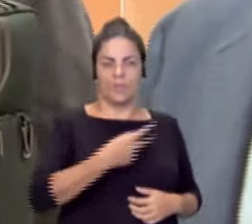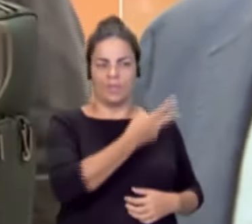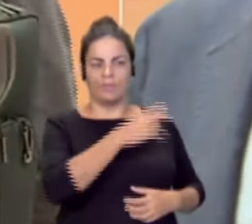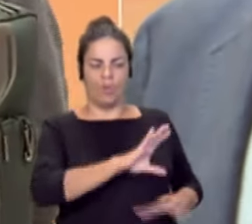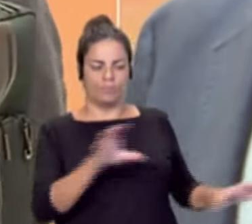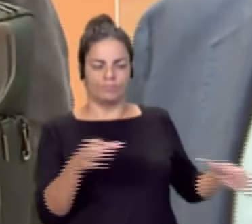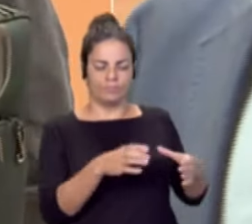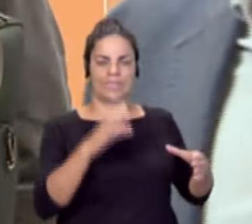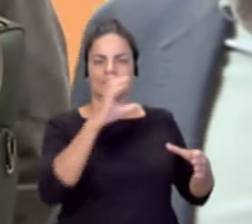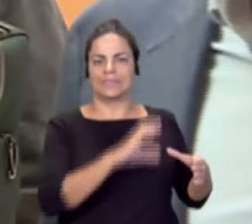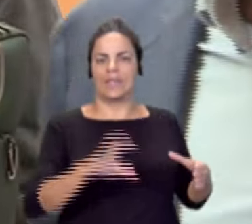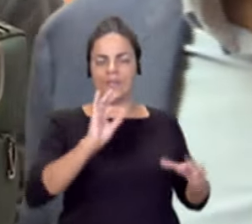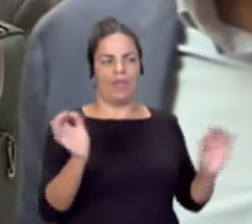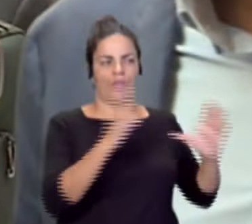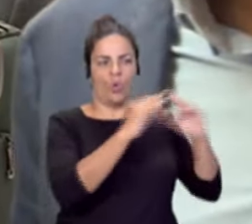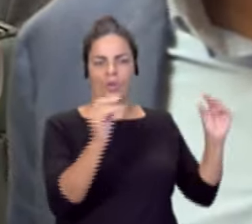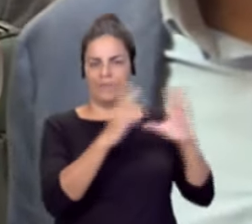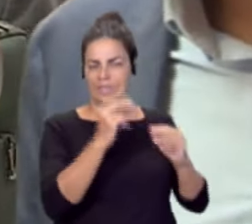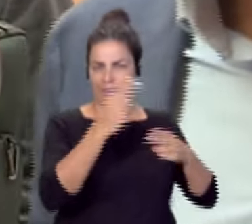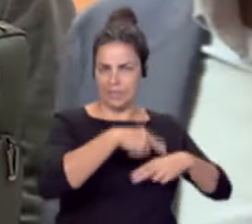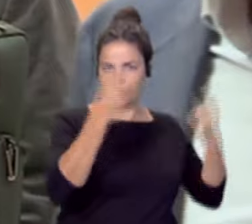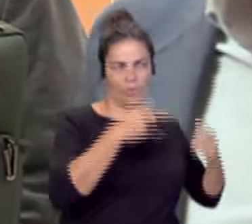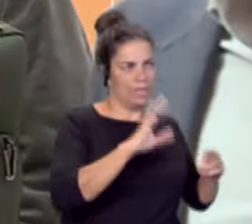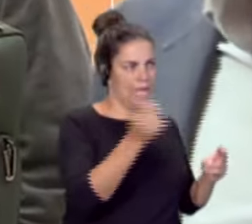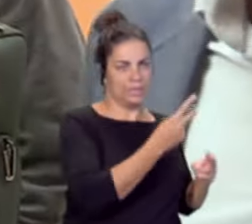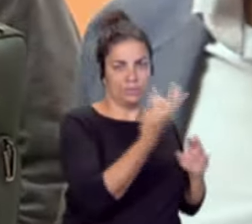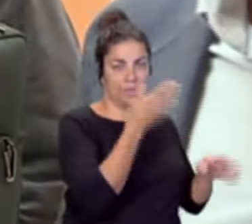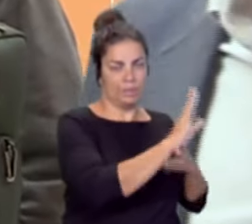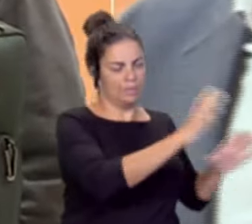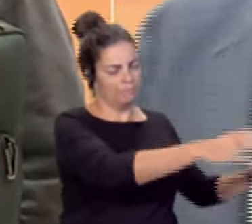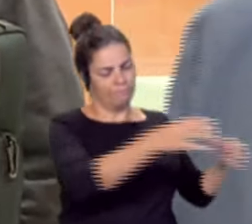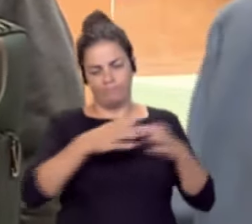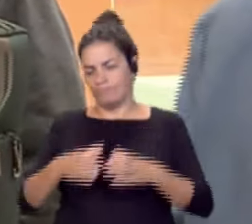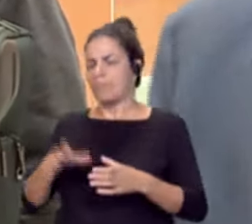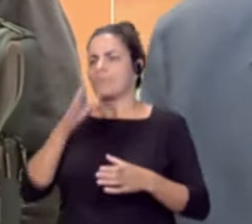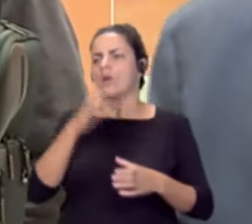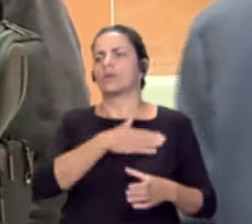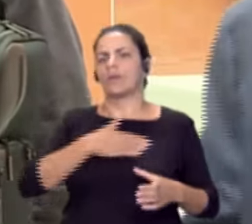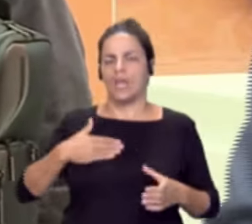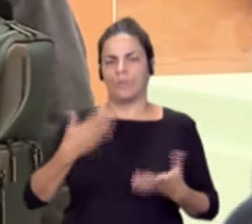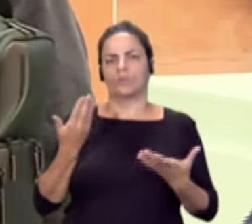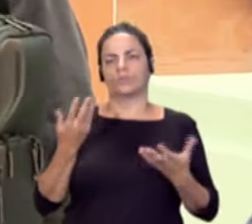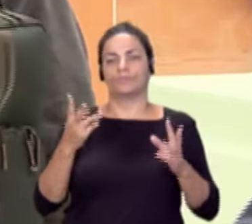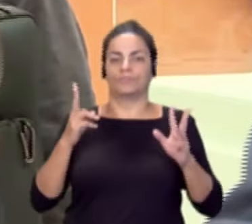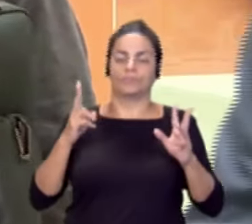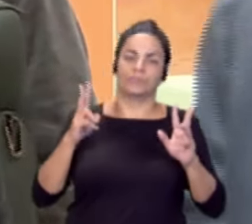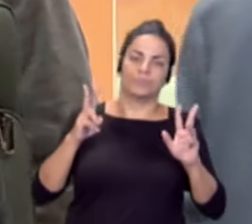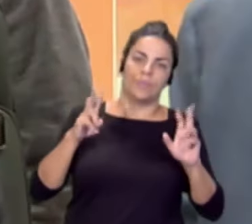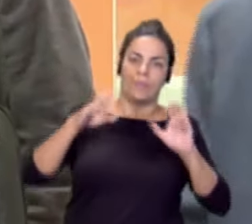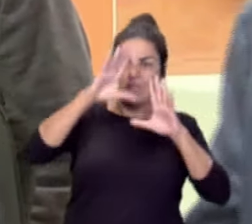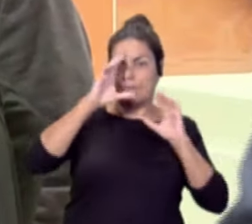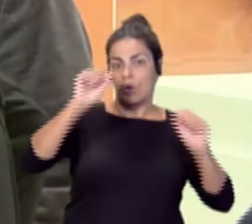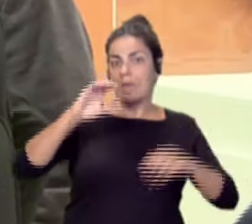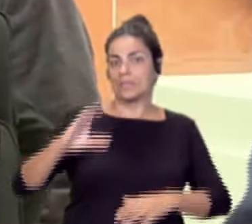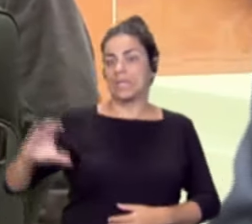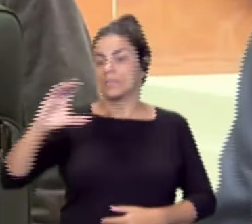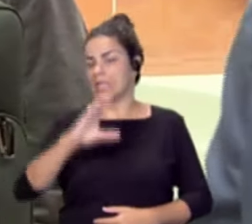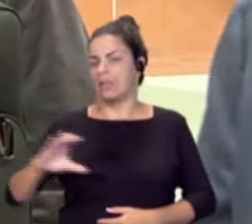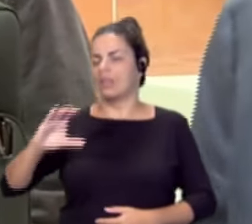universidades públicas. Estamos empeñados en que la diplomacia científica al final sirva para unir